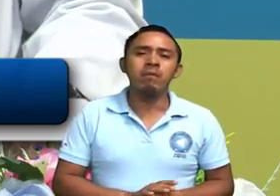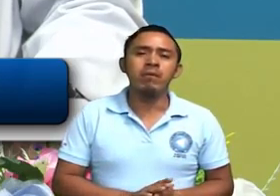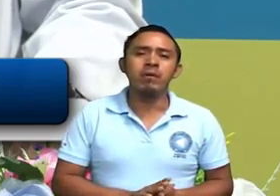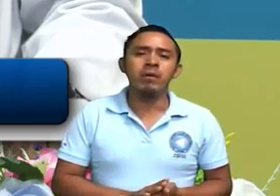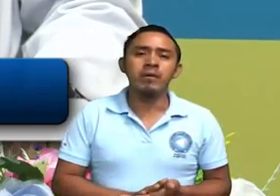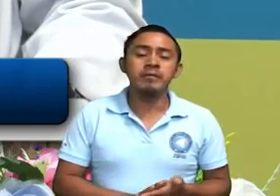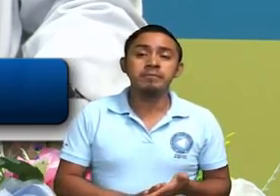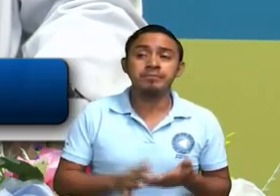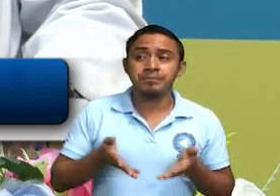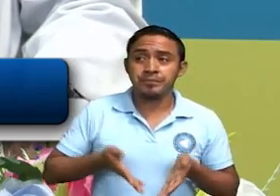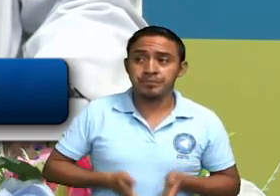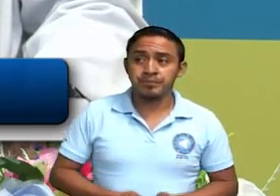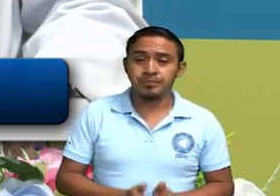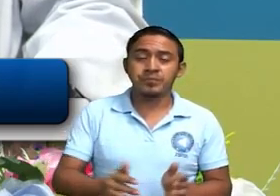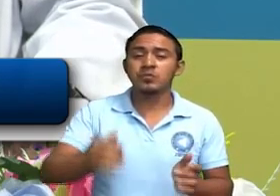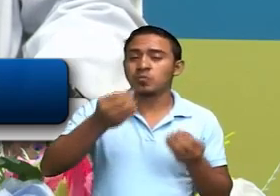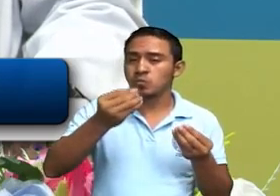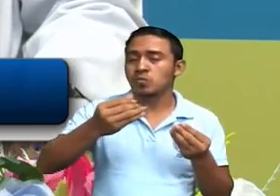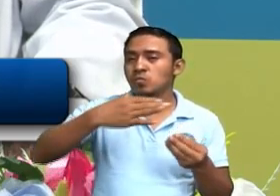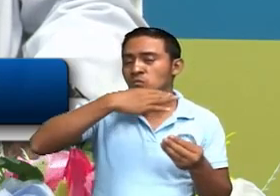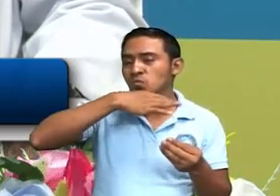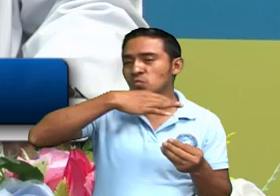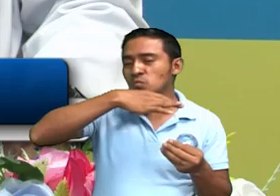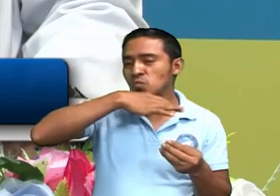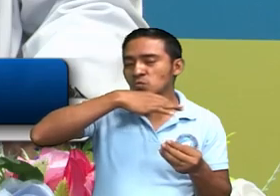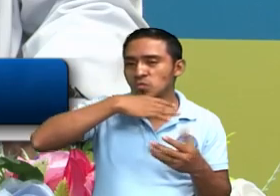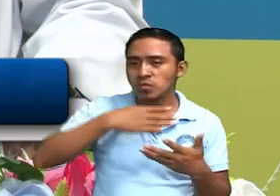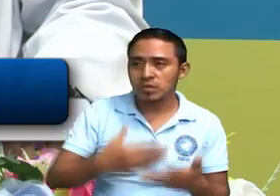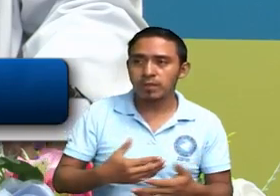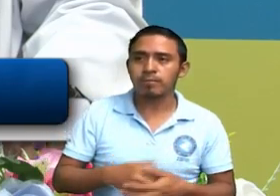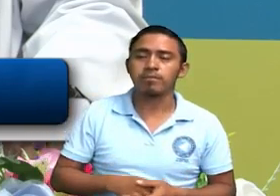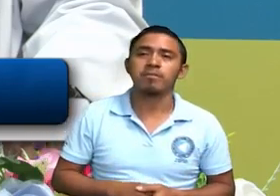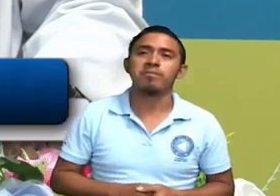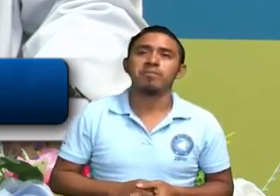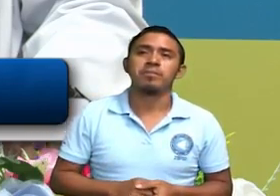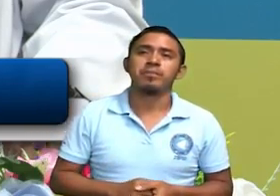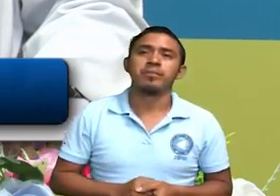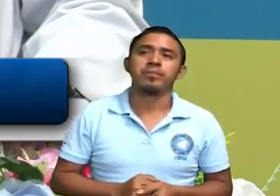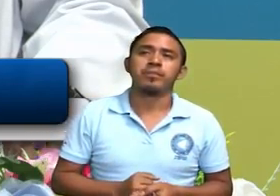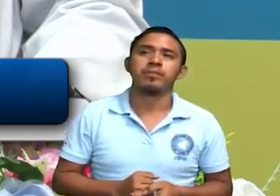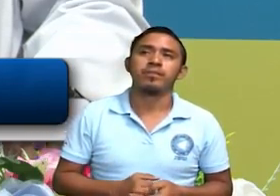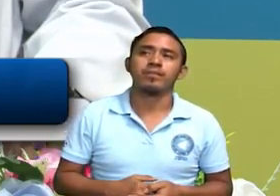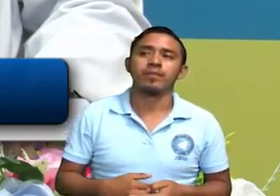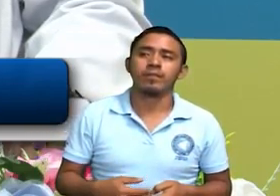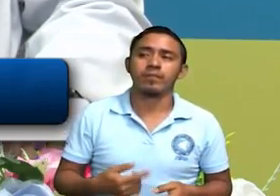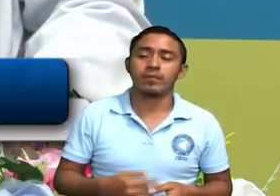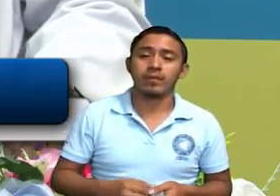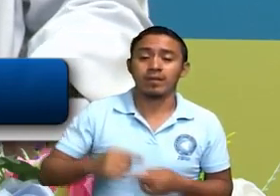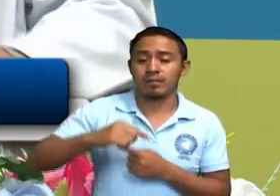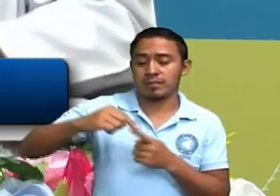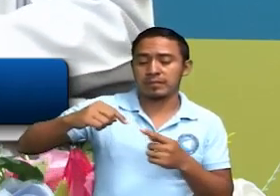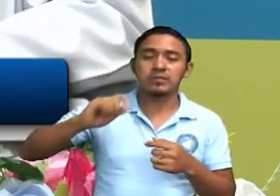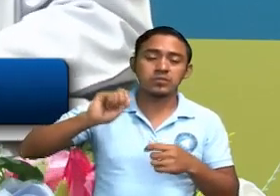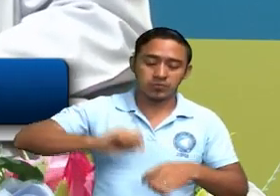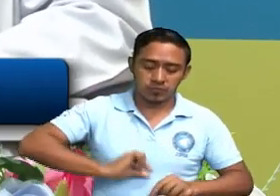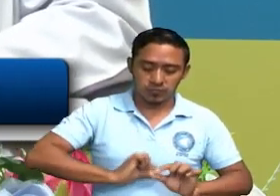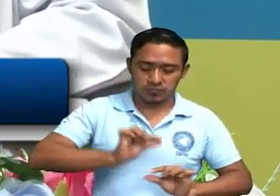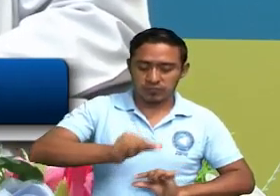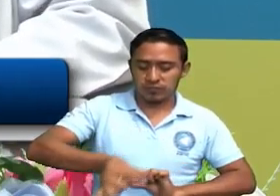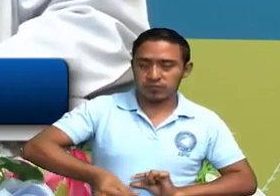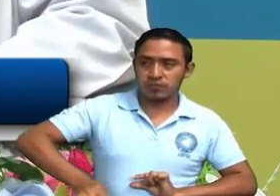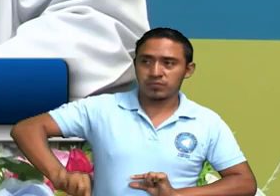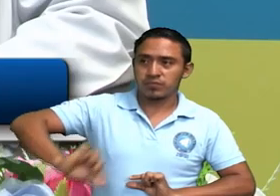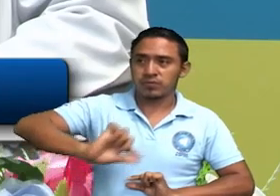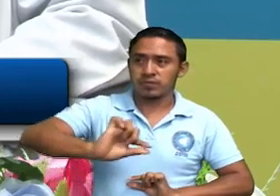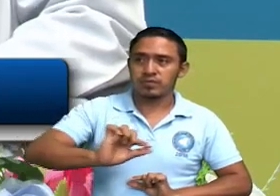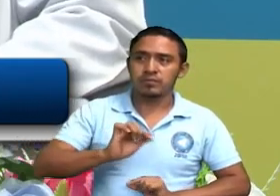un nacimiento bastante complicado, ¿verdad? Por ejemplo, un cordón umbilical que tuvo que